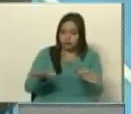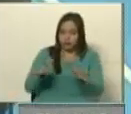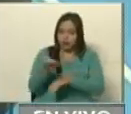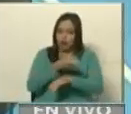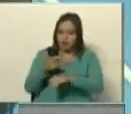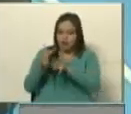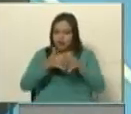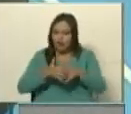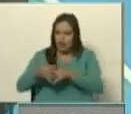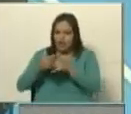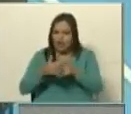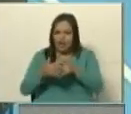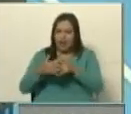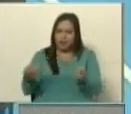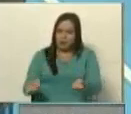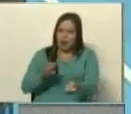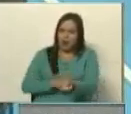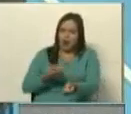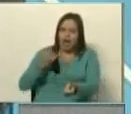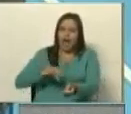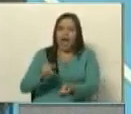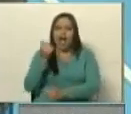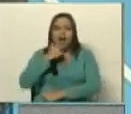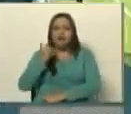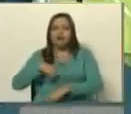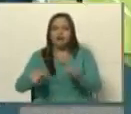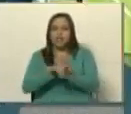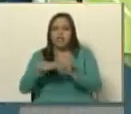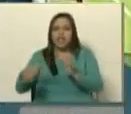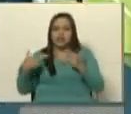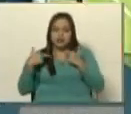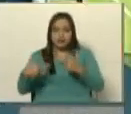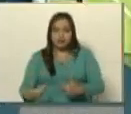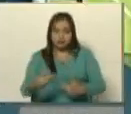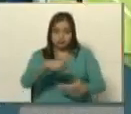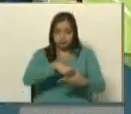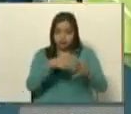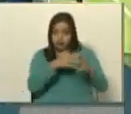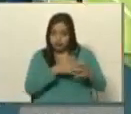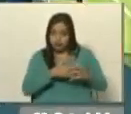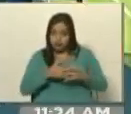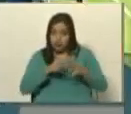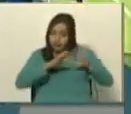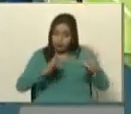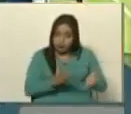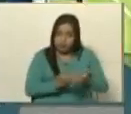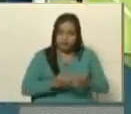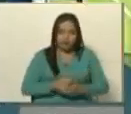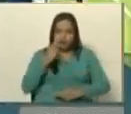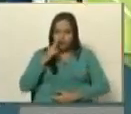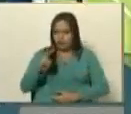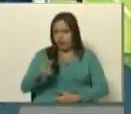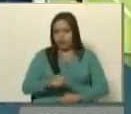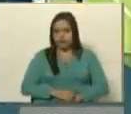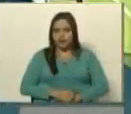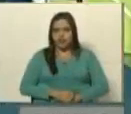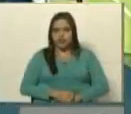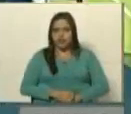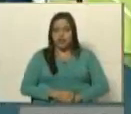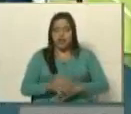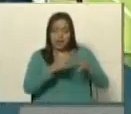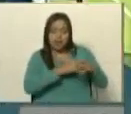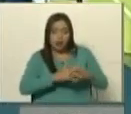Estados Unidos es el mayor violador de los derechos humanos en el mundo. Cuando tú oyes a los americanos hablar de derechos humanos en China,